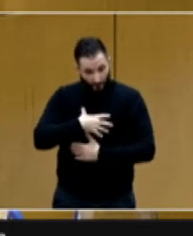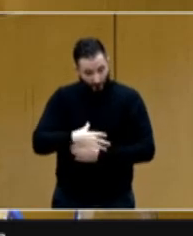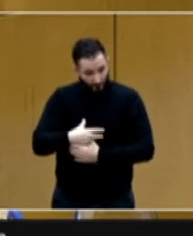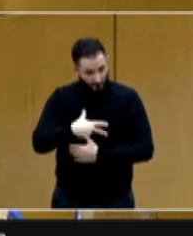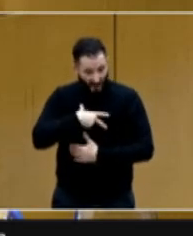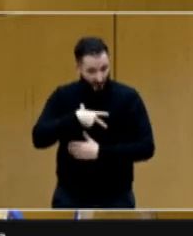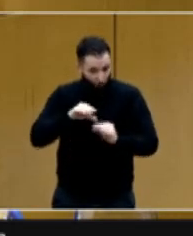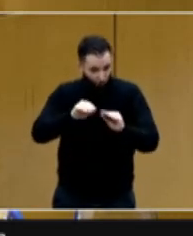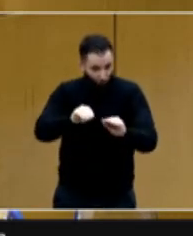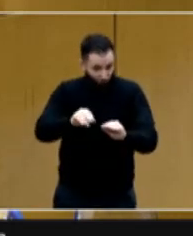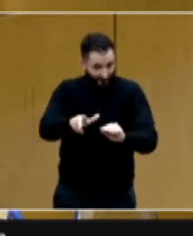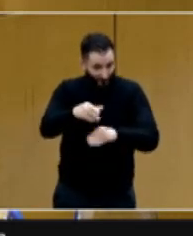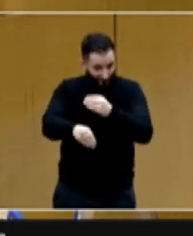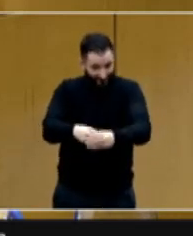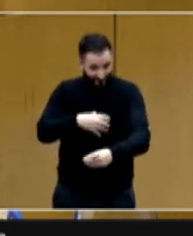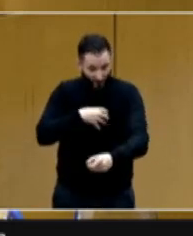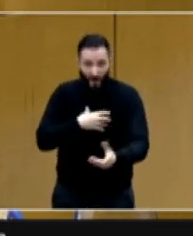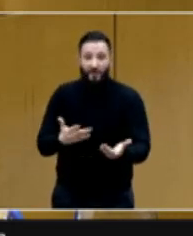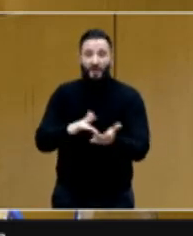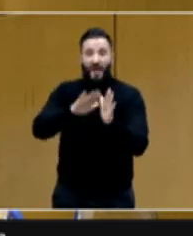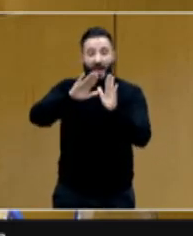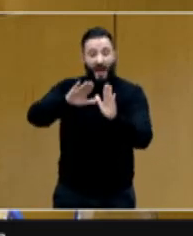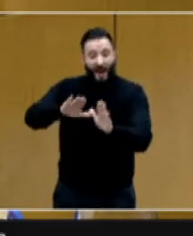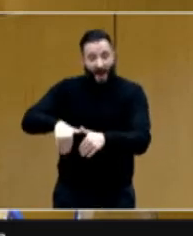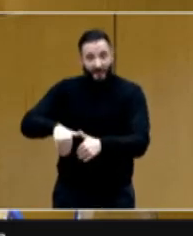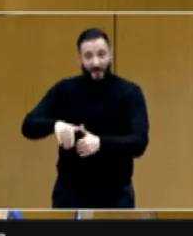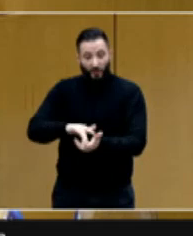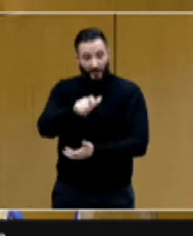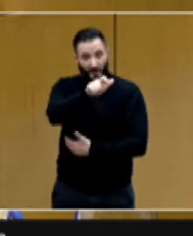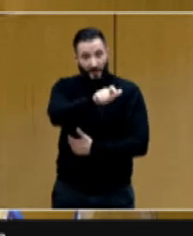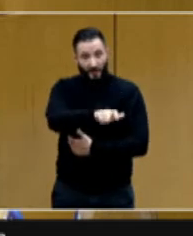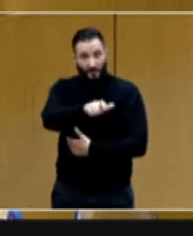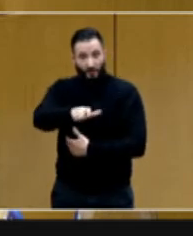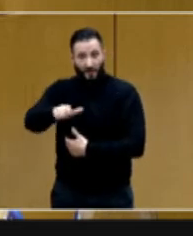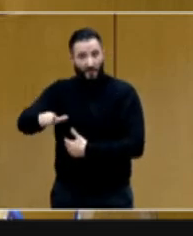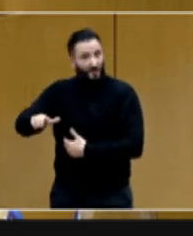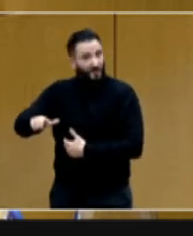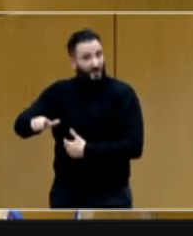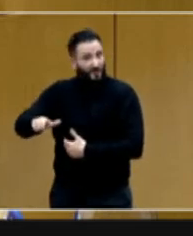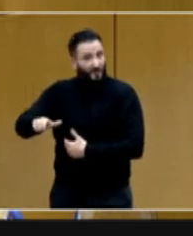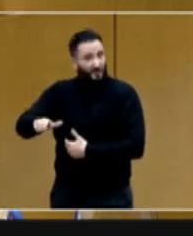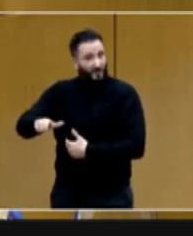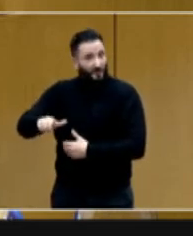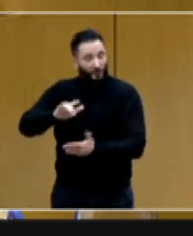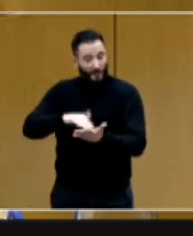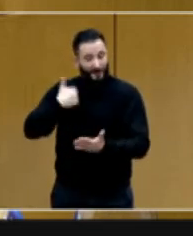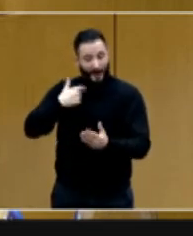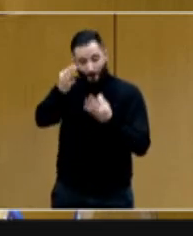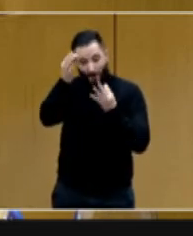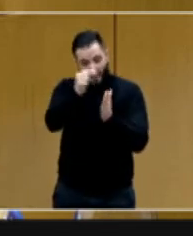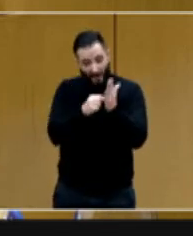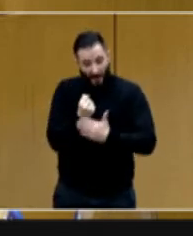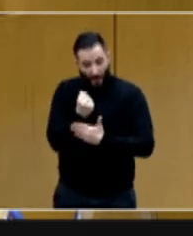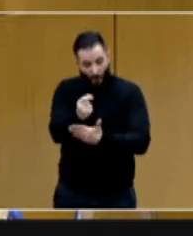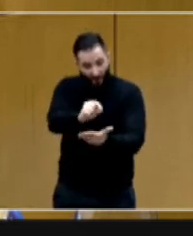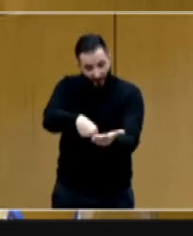hacer lo que él pretendía la posibilidad sin embargo que tienen las personas que ya han firmado escrituras de producción voluntaria de apoyo de estar sentado en la misma